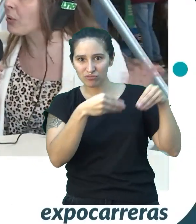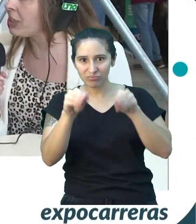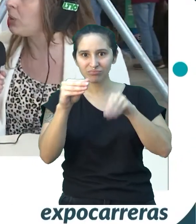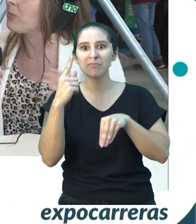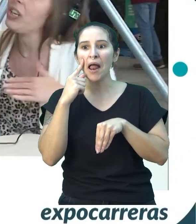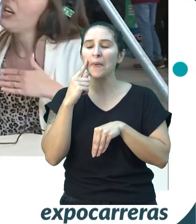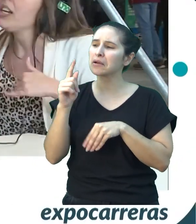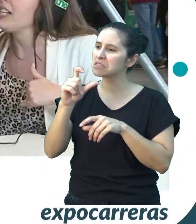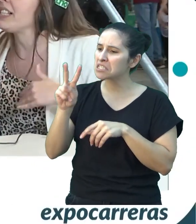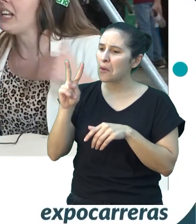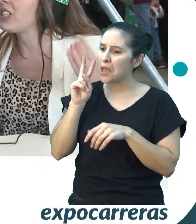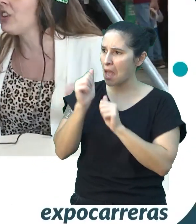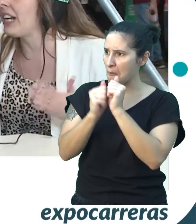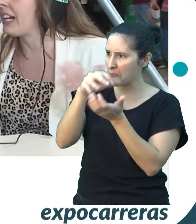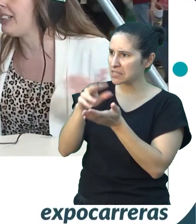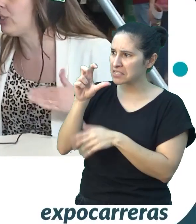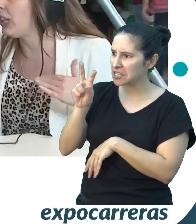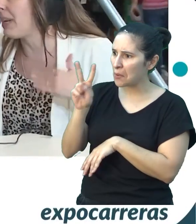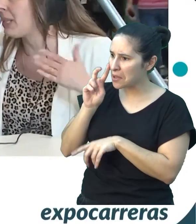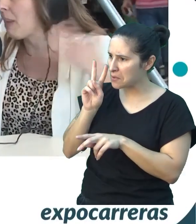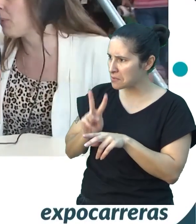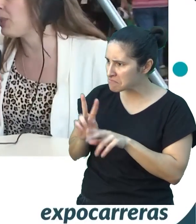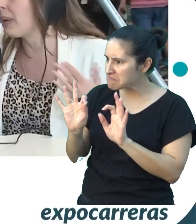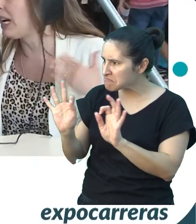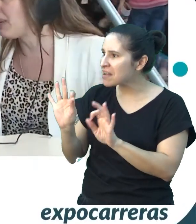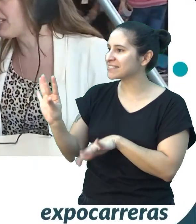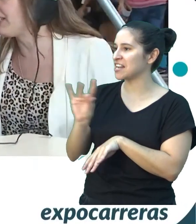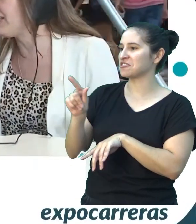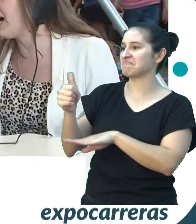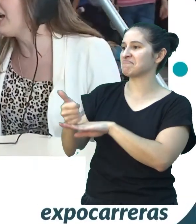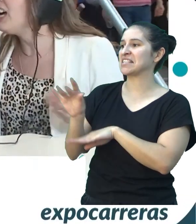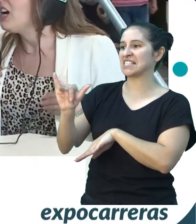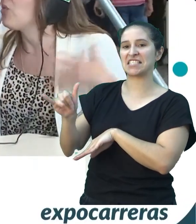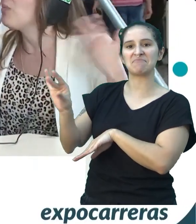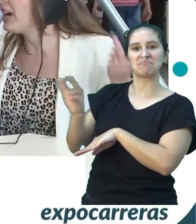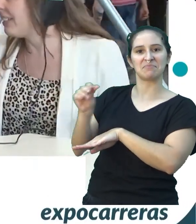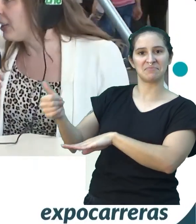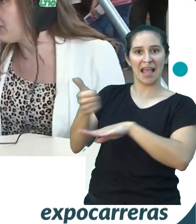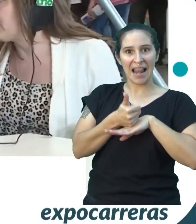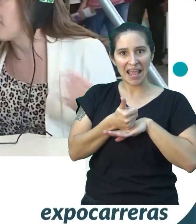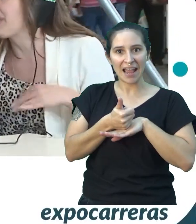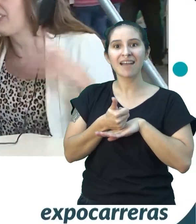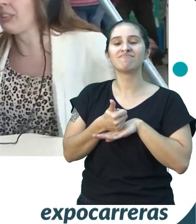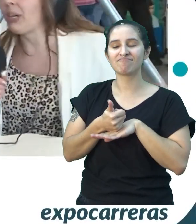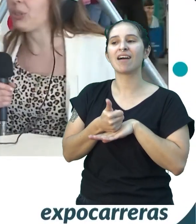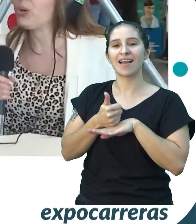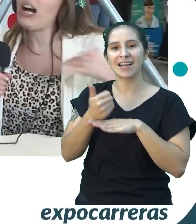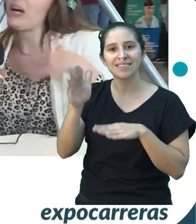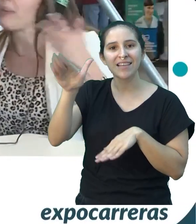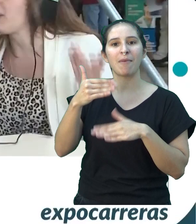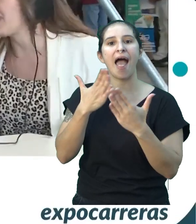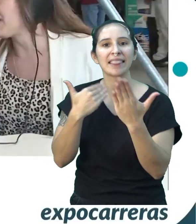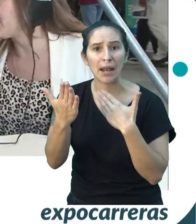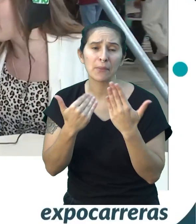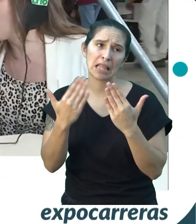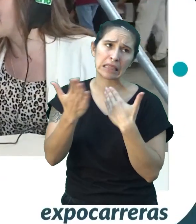los currículums y seleccionan al candidato que les parece más propicio para la pasantía, convocan a entrevistas, a veces entrevistas virtuales, a